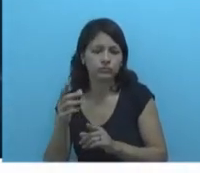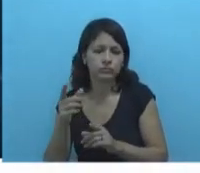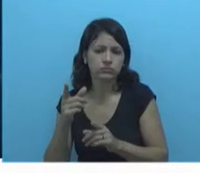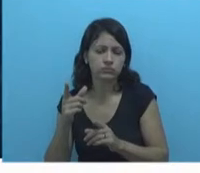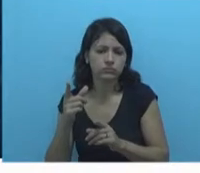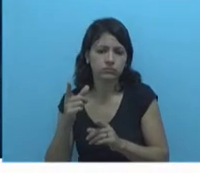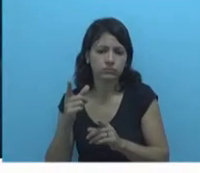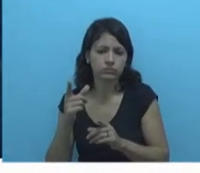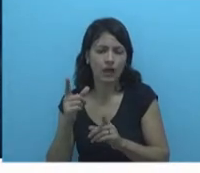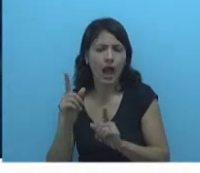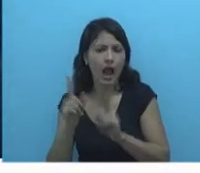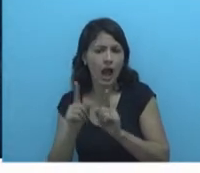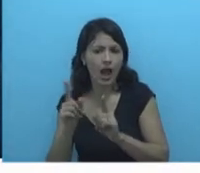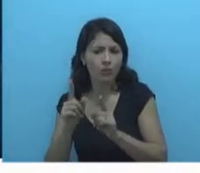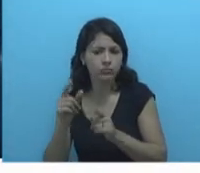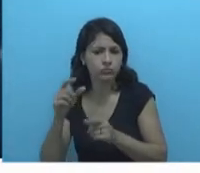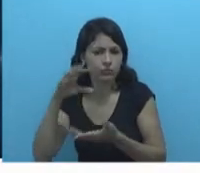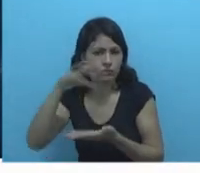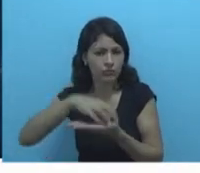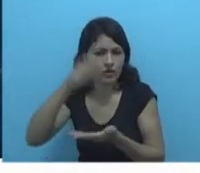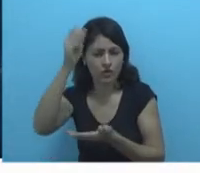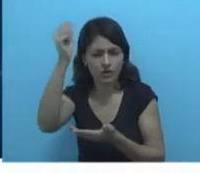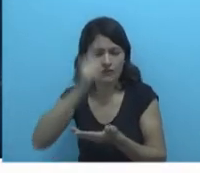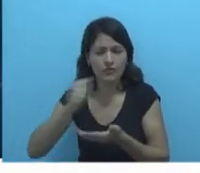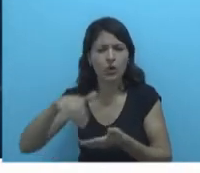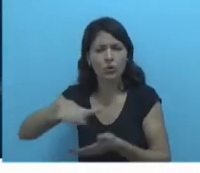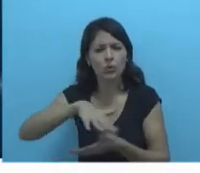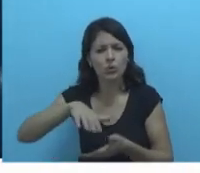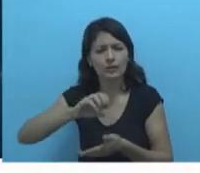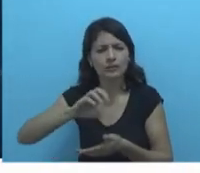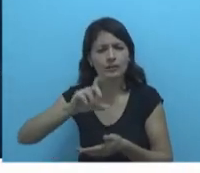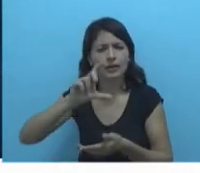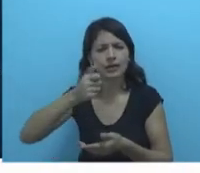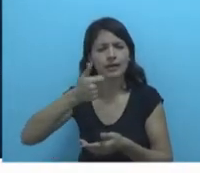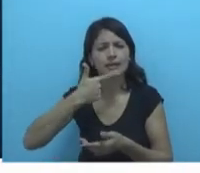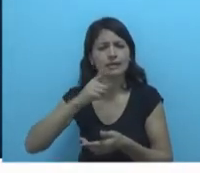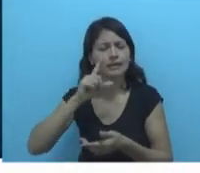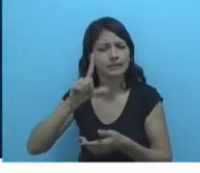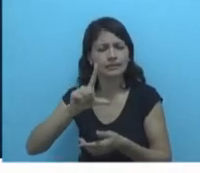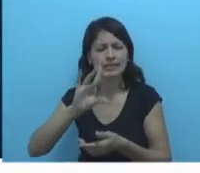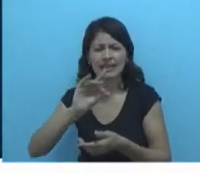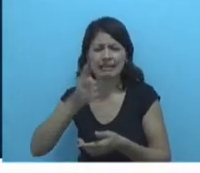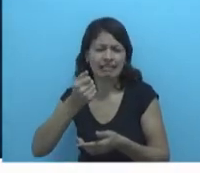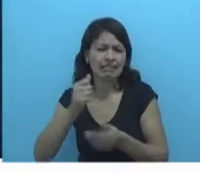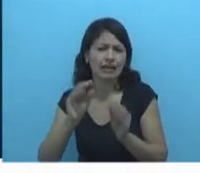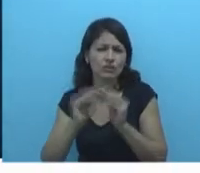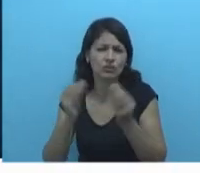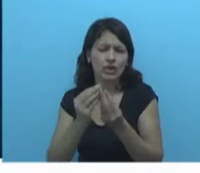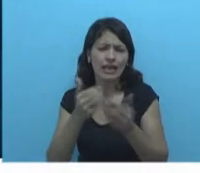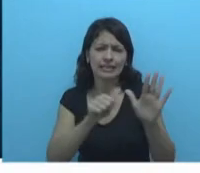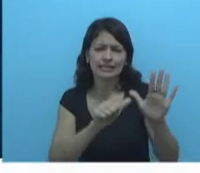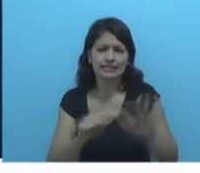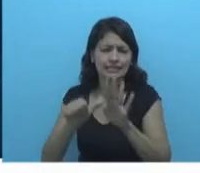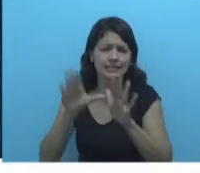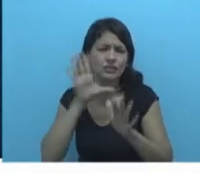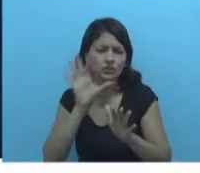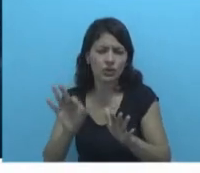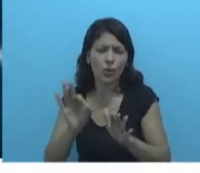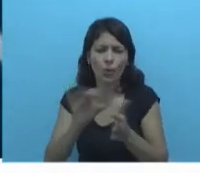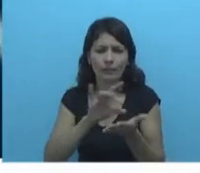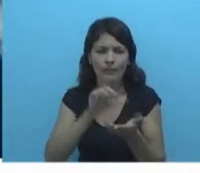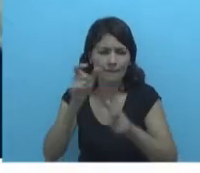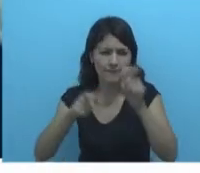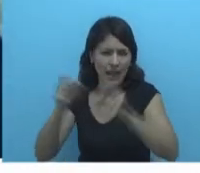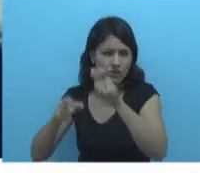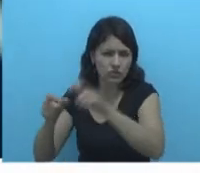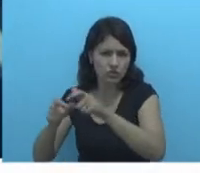del cierre posible de este frigorífico ubicado en la localidad de Casilda, que arrojaría la pérdida de 650 nuevas fuentes